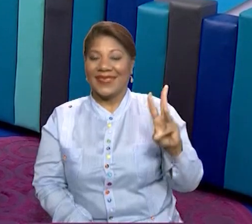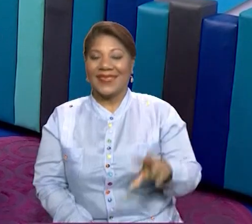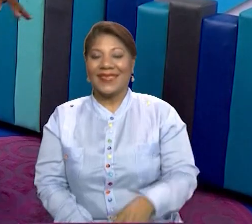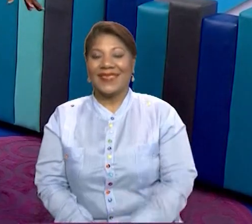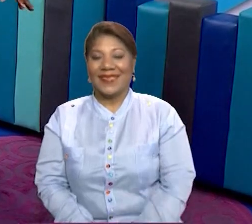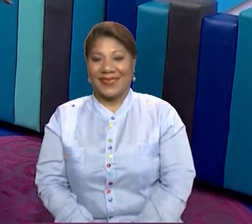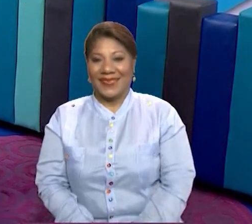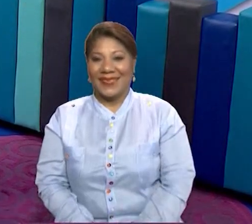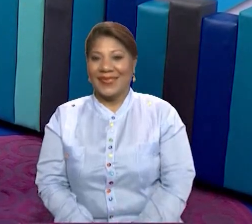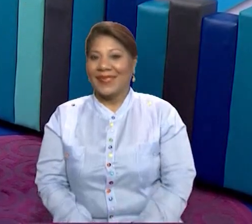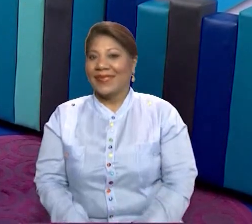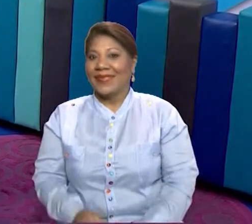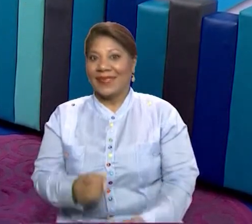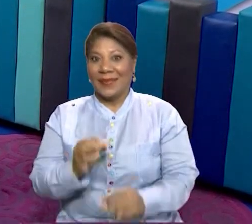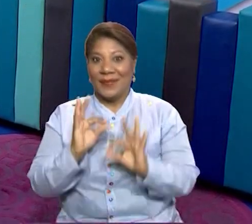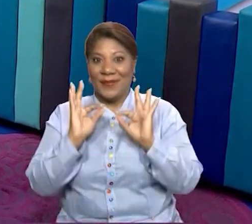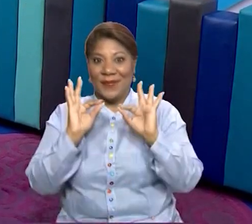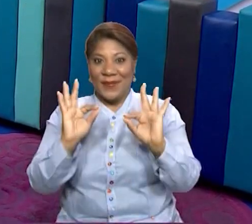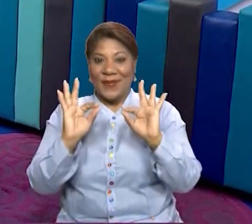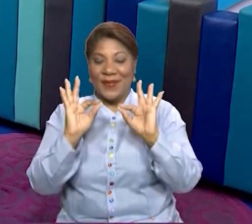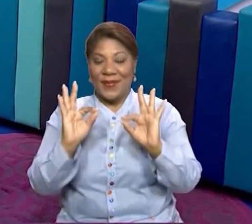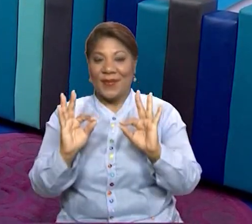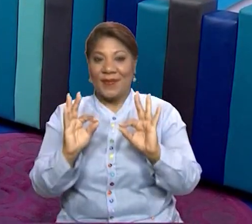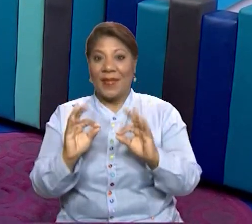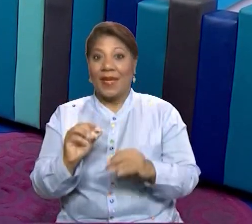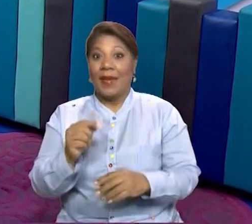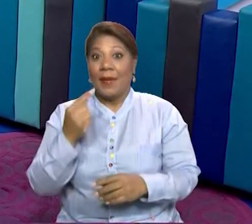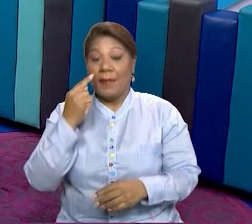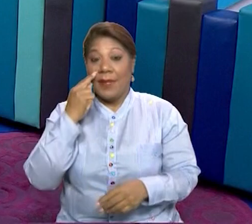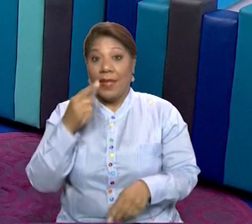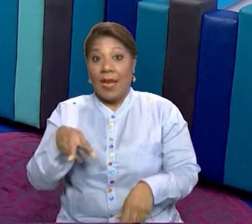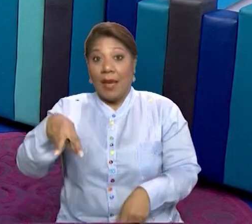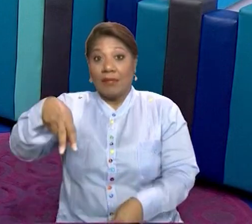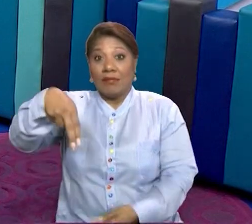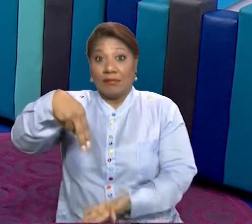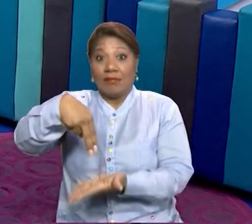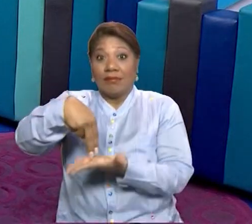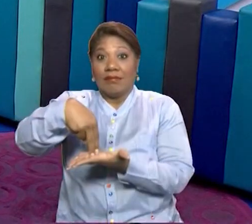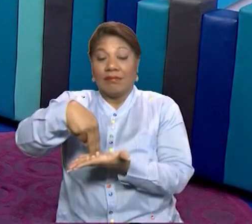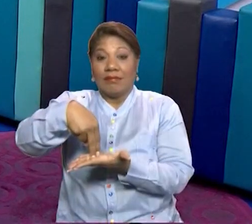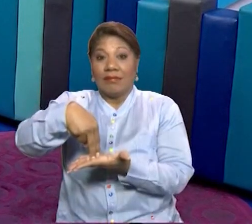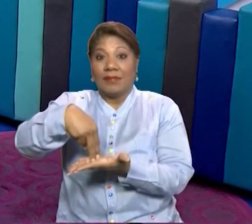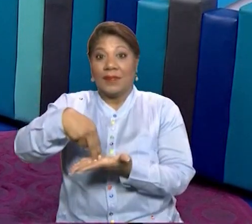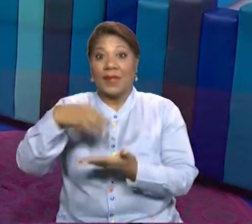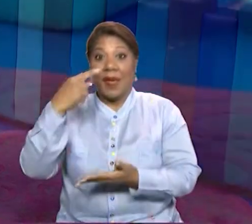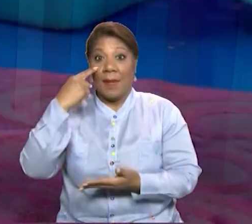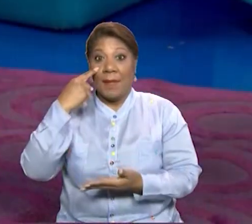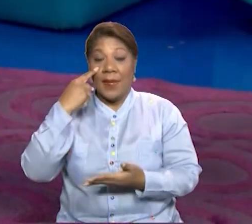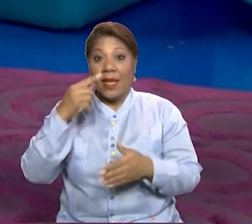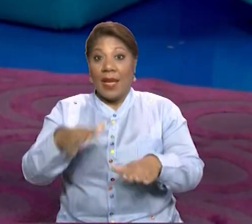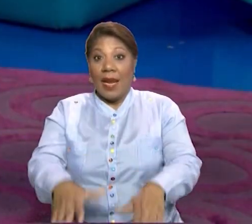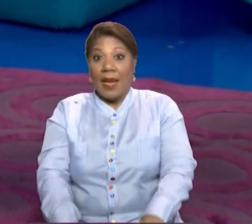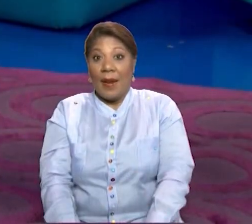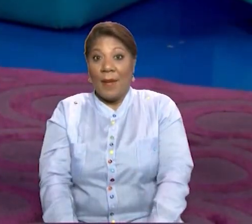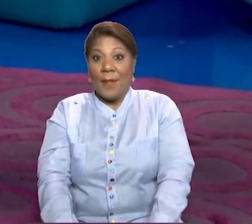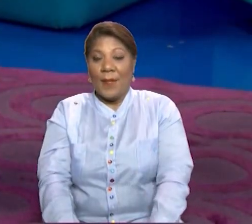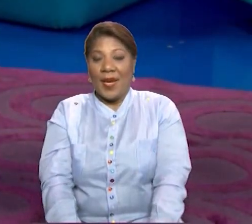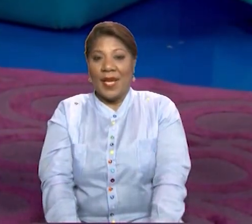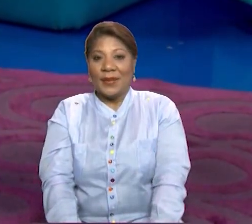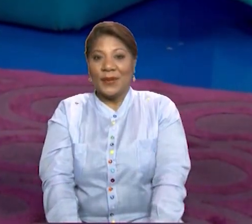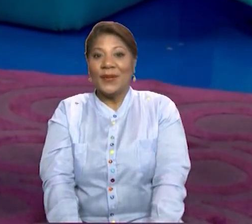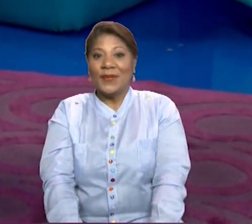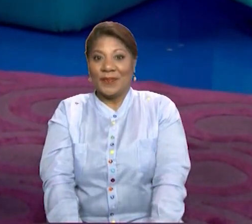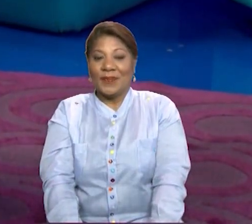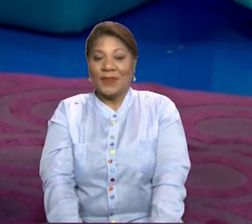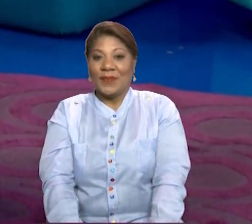6. Excelente. Ahora vamos a colocar nuestras piernas juntas. Vamos a colocar las manos sobre la rodilla y vamos a hacer una